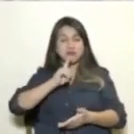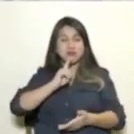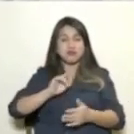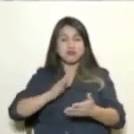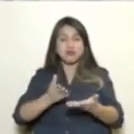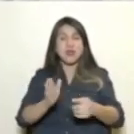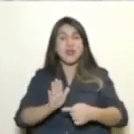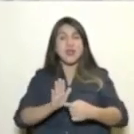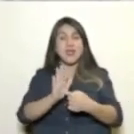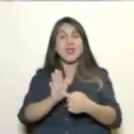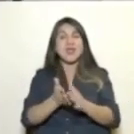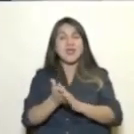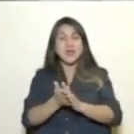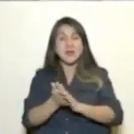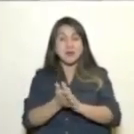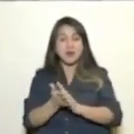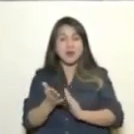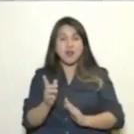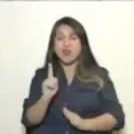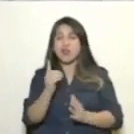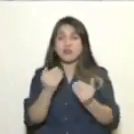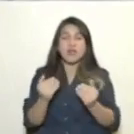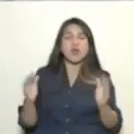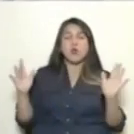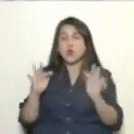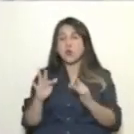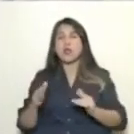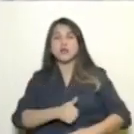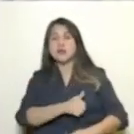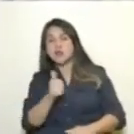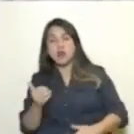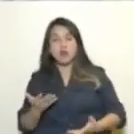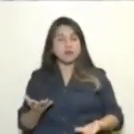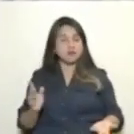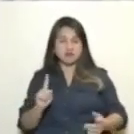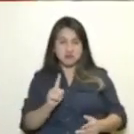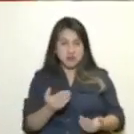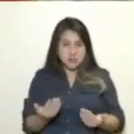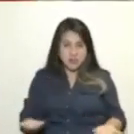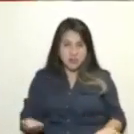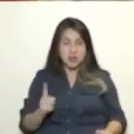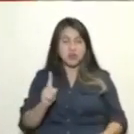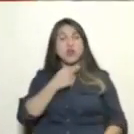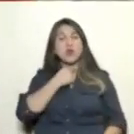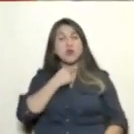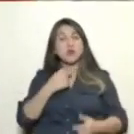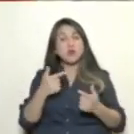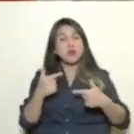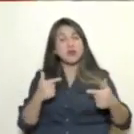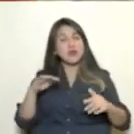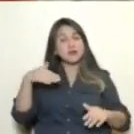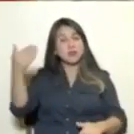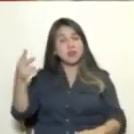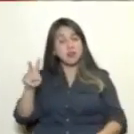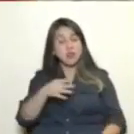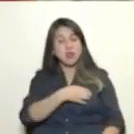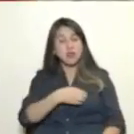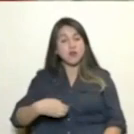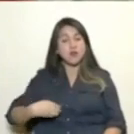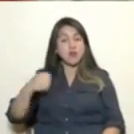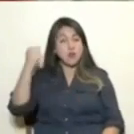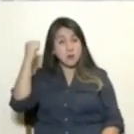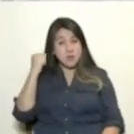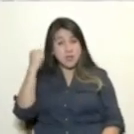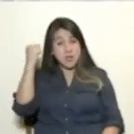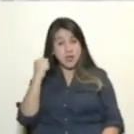ejemplo de la nueva diplomacia. No es necesario juntarse todos con toda la parafernalia. ¿No le ha gustado la política exterior del gobierno de Sebastián